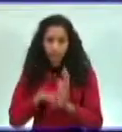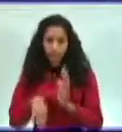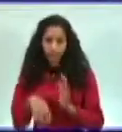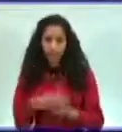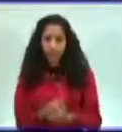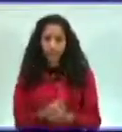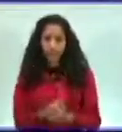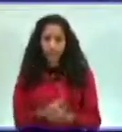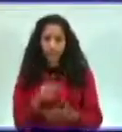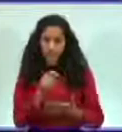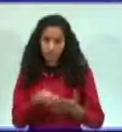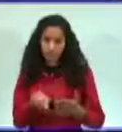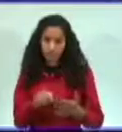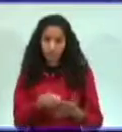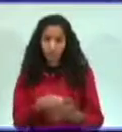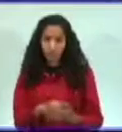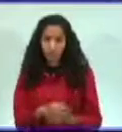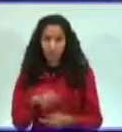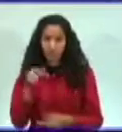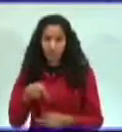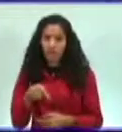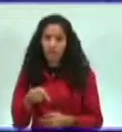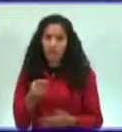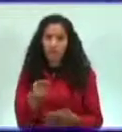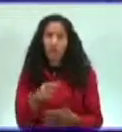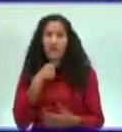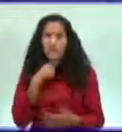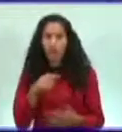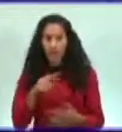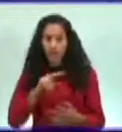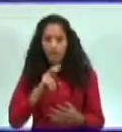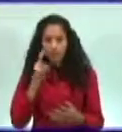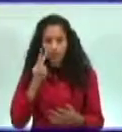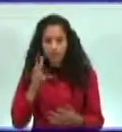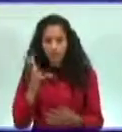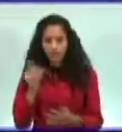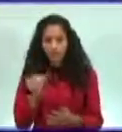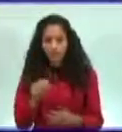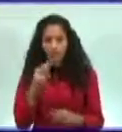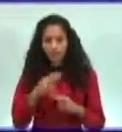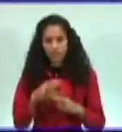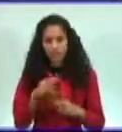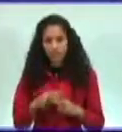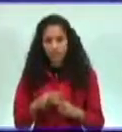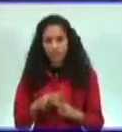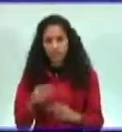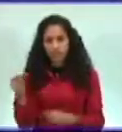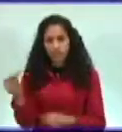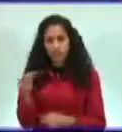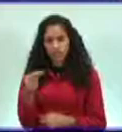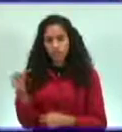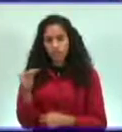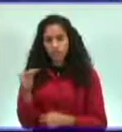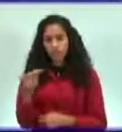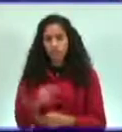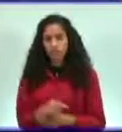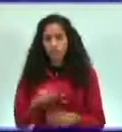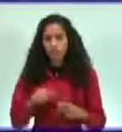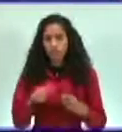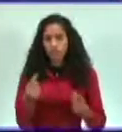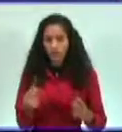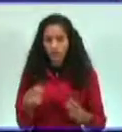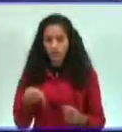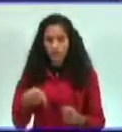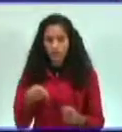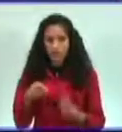eliminamos, tachamos. A este cálculo se le llama sustracción. Y es por eso